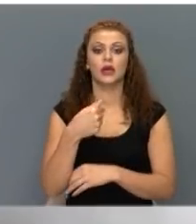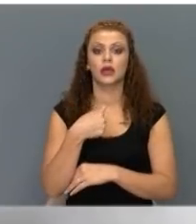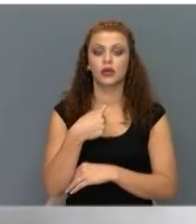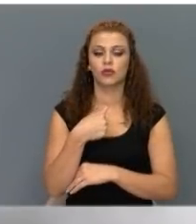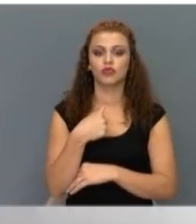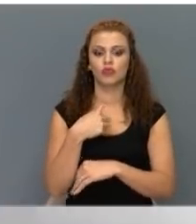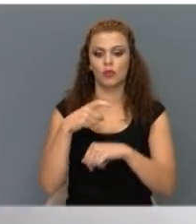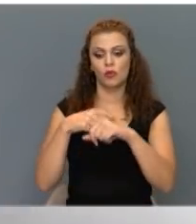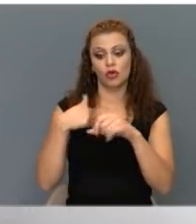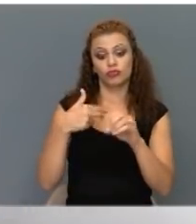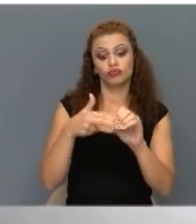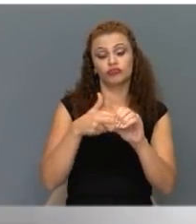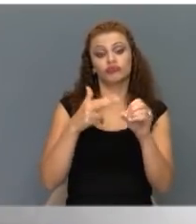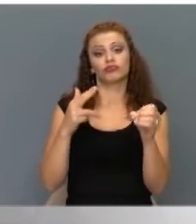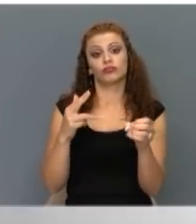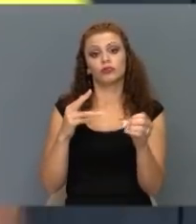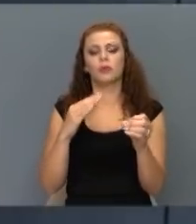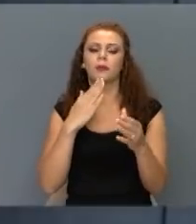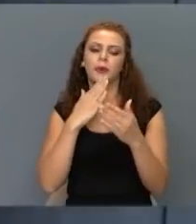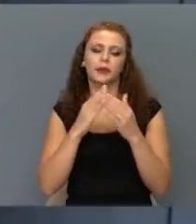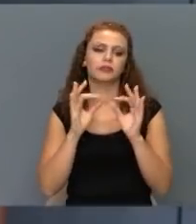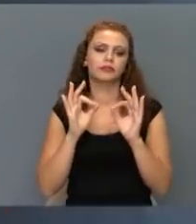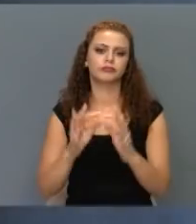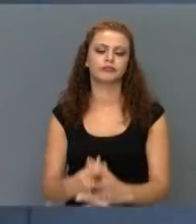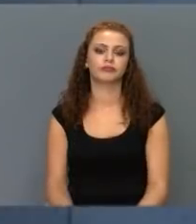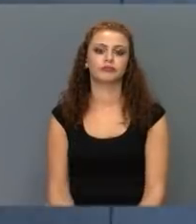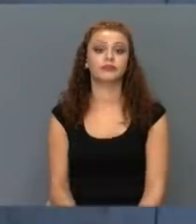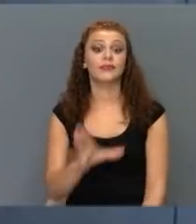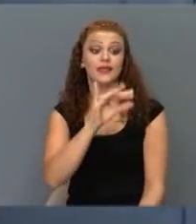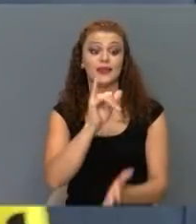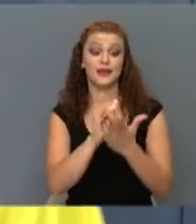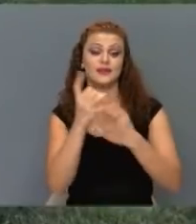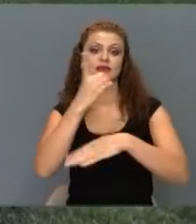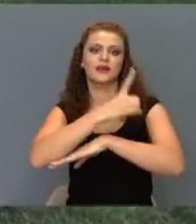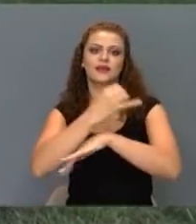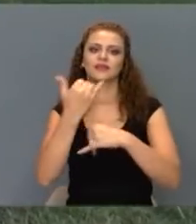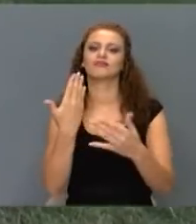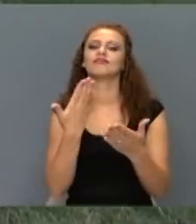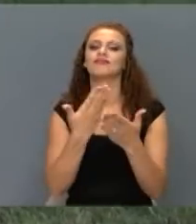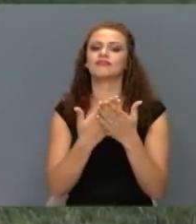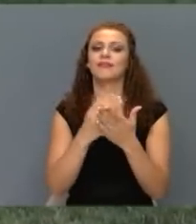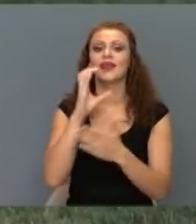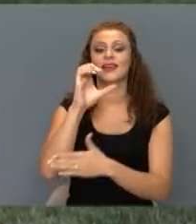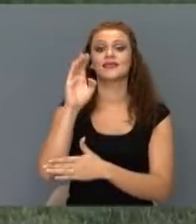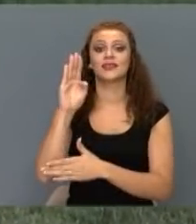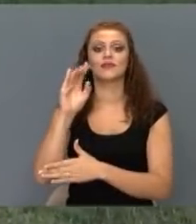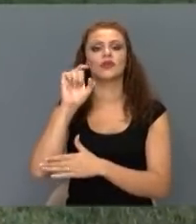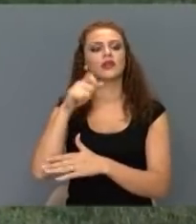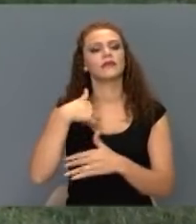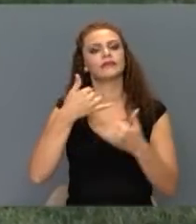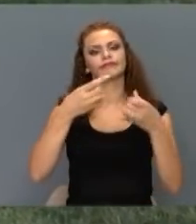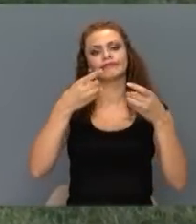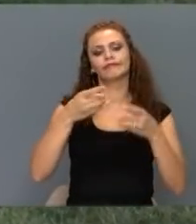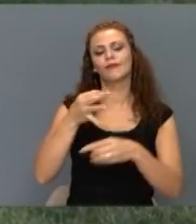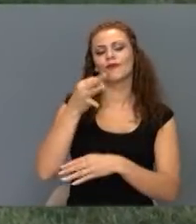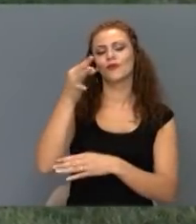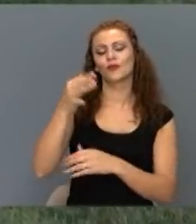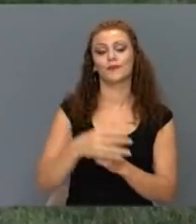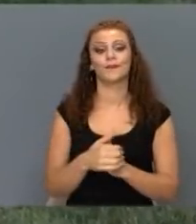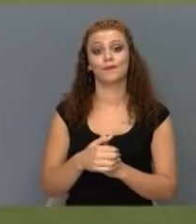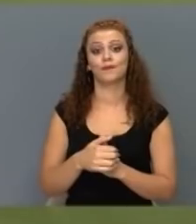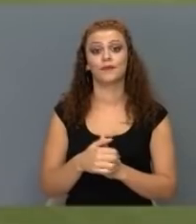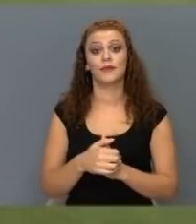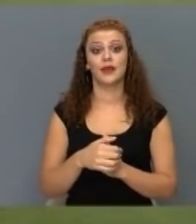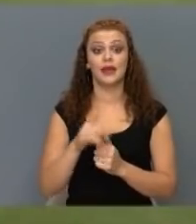su momento me refiere pues yo encantado y ese día llegó cristian bolaños deberá definir su futuro el ica